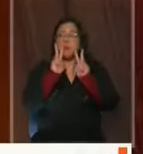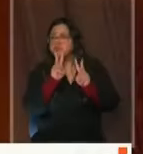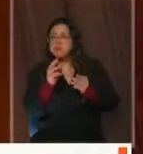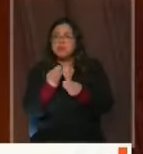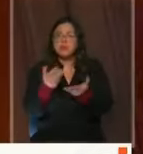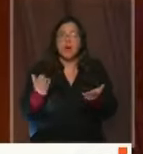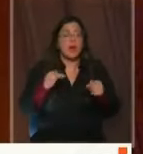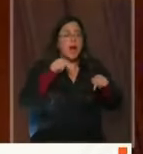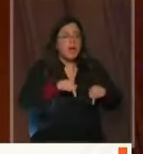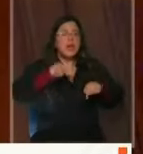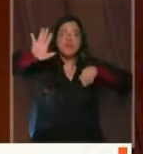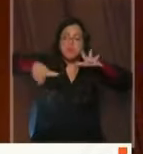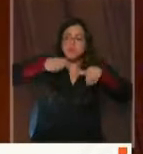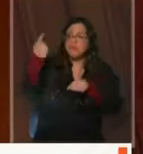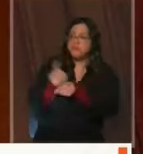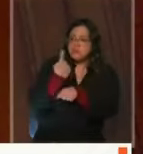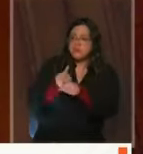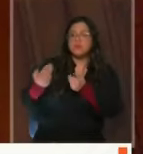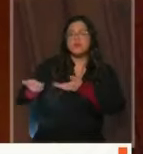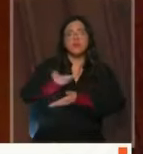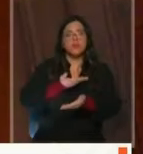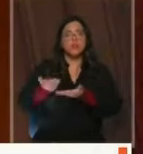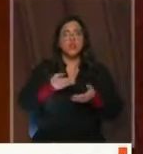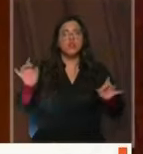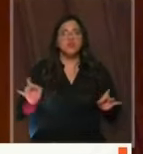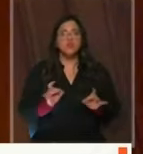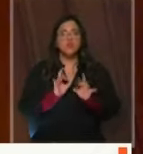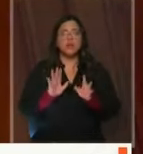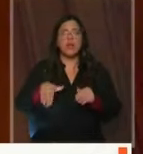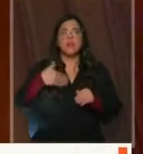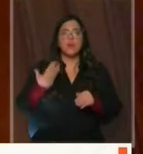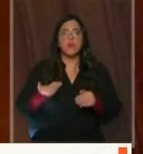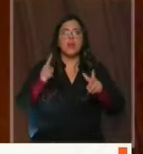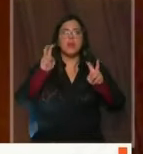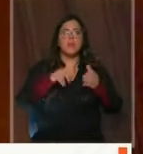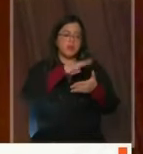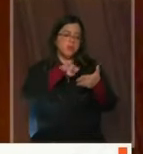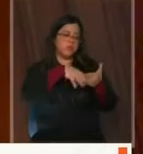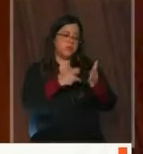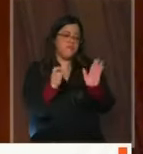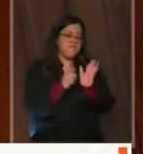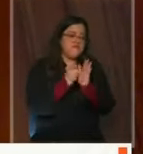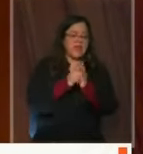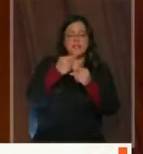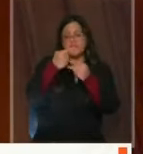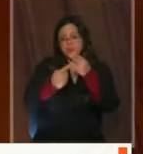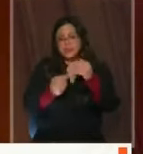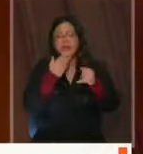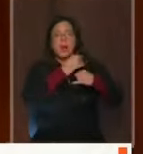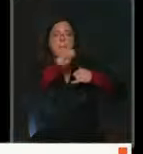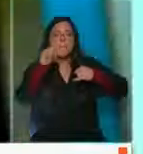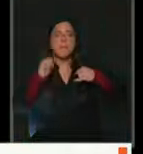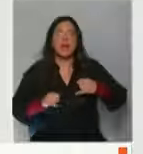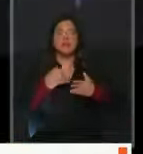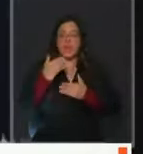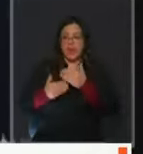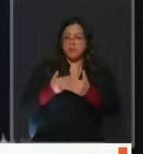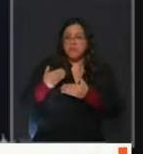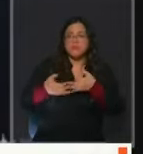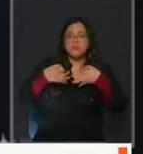estos diálogos abiertos y seguramente van a venir ahí los cronogramas, itinerarios y los plazos para llevarlo adelante.